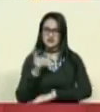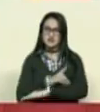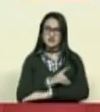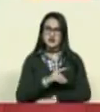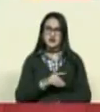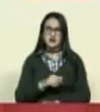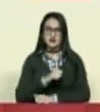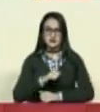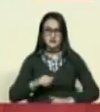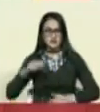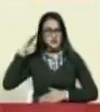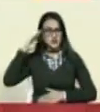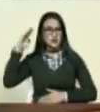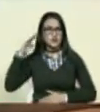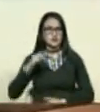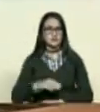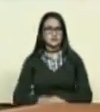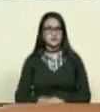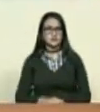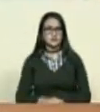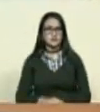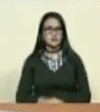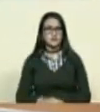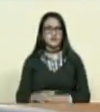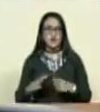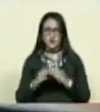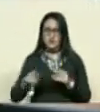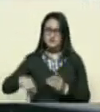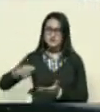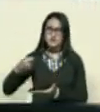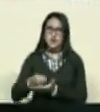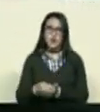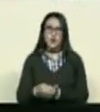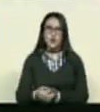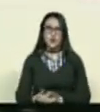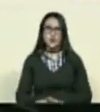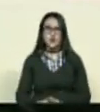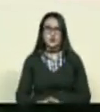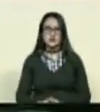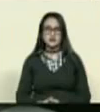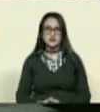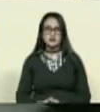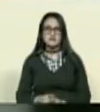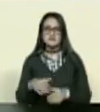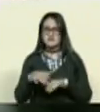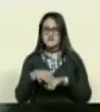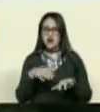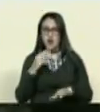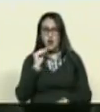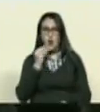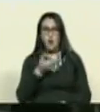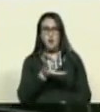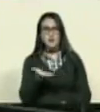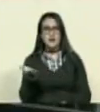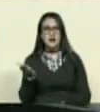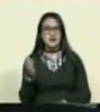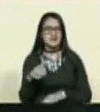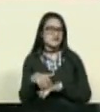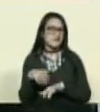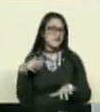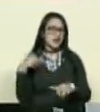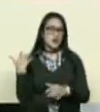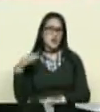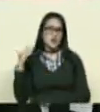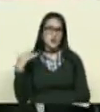de la Fuerza Armada Nacional Bolivariana, hacer todas las inversiones que se necesiten para que miles de jóvenes, miles de